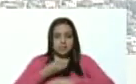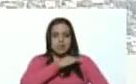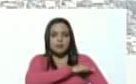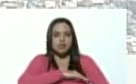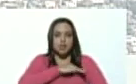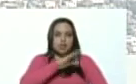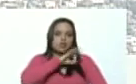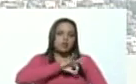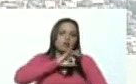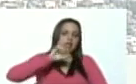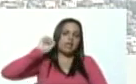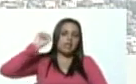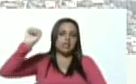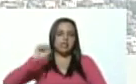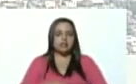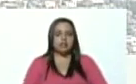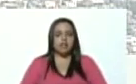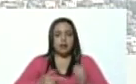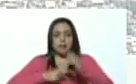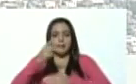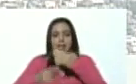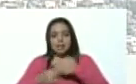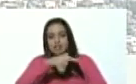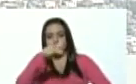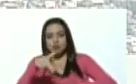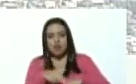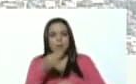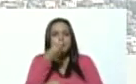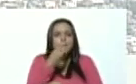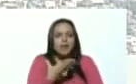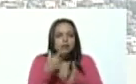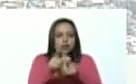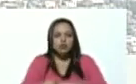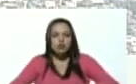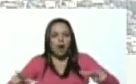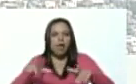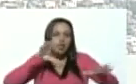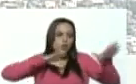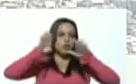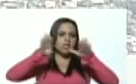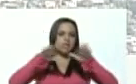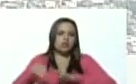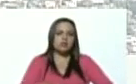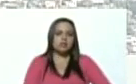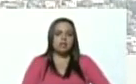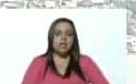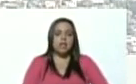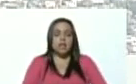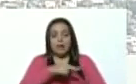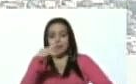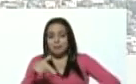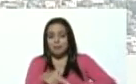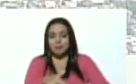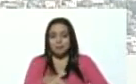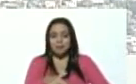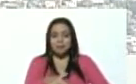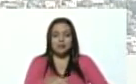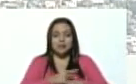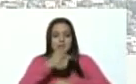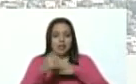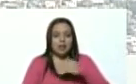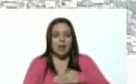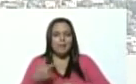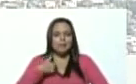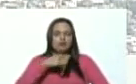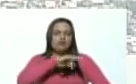Socialistas, en el Plan Nacional de Embellecimiento de Espacios Turísticos, en el Plan Nacional Mi Universidad